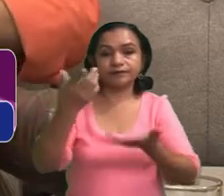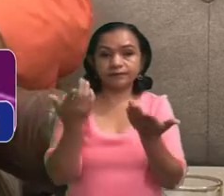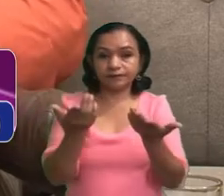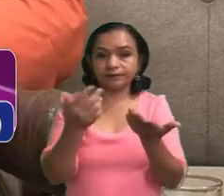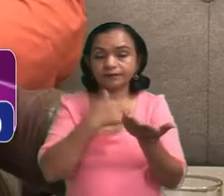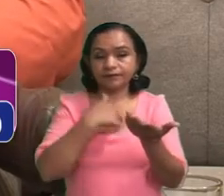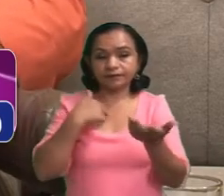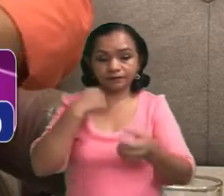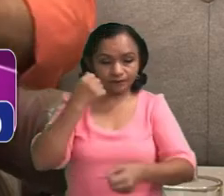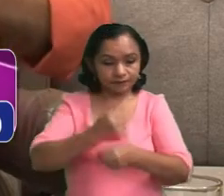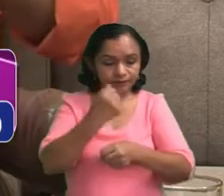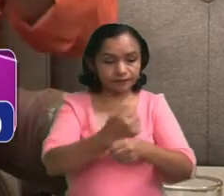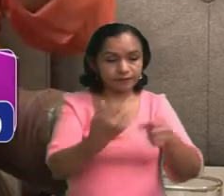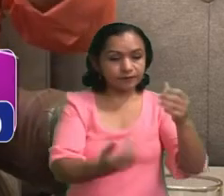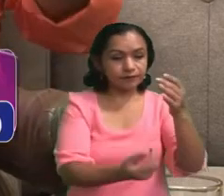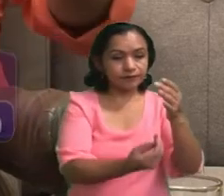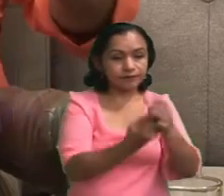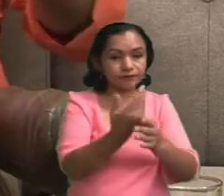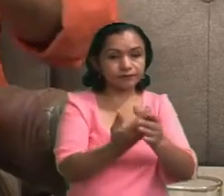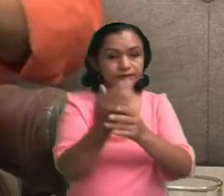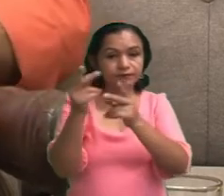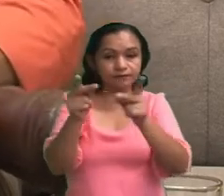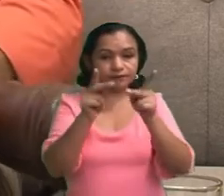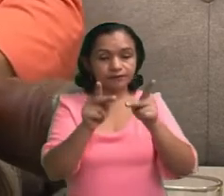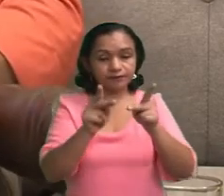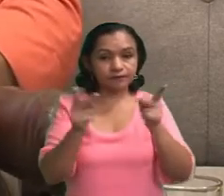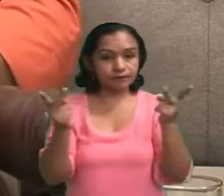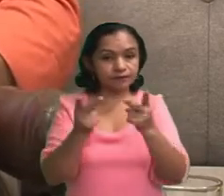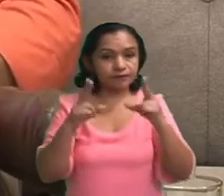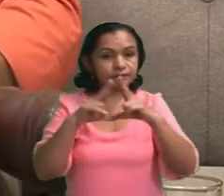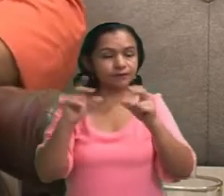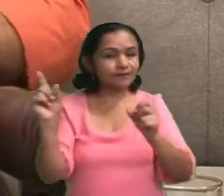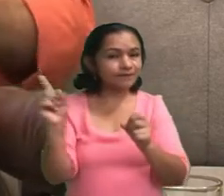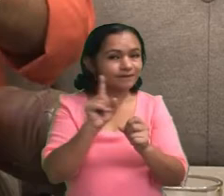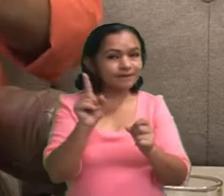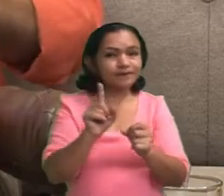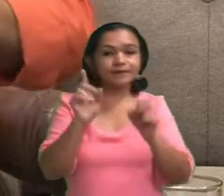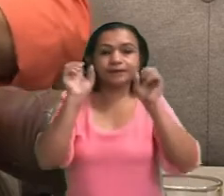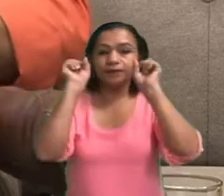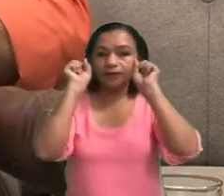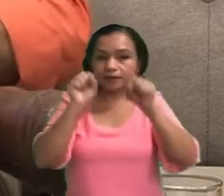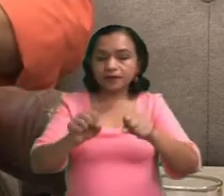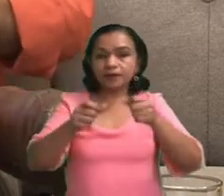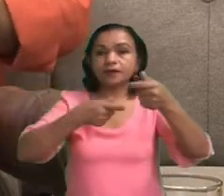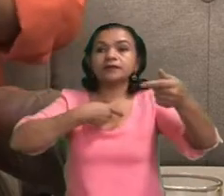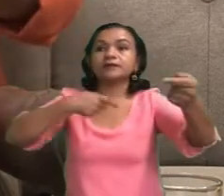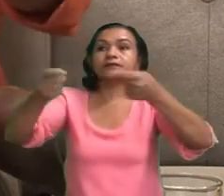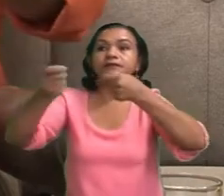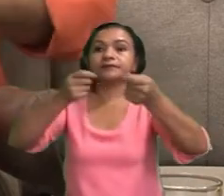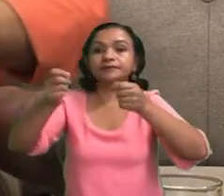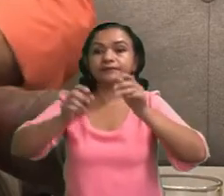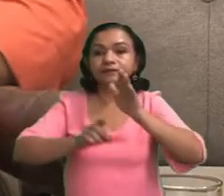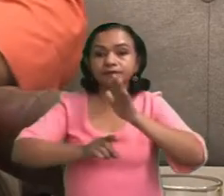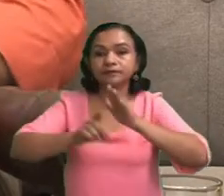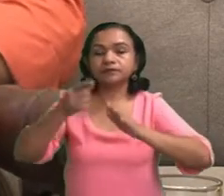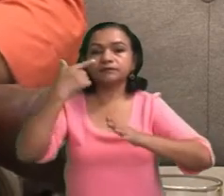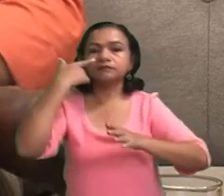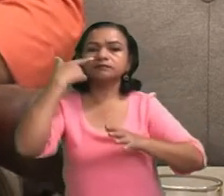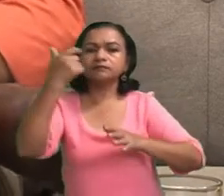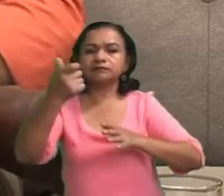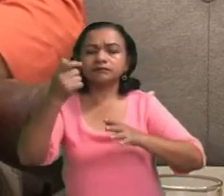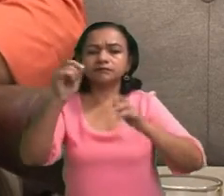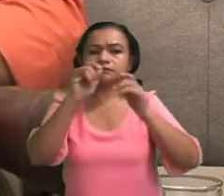del productor, pero que para efectos de desarrollar un trabajo, por ejemplo, de exportación, vos requerís conocer